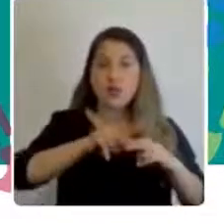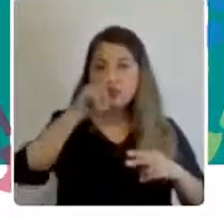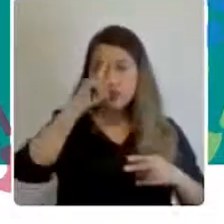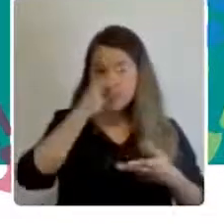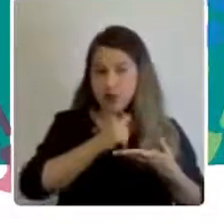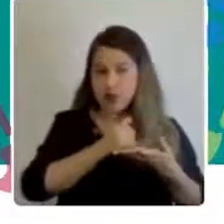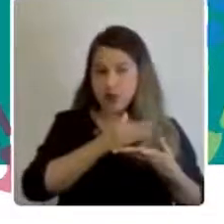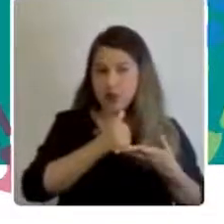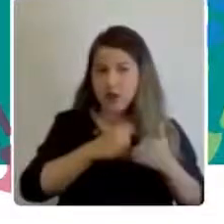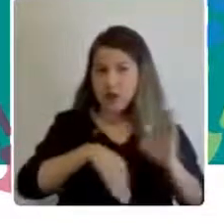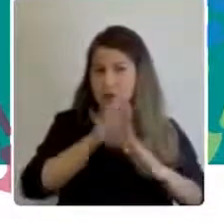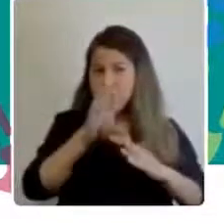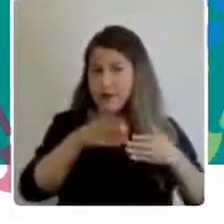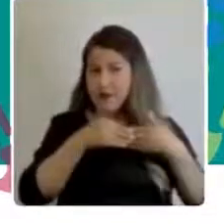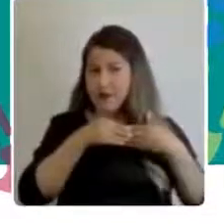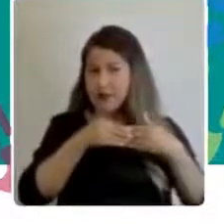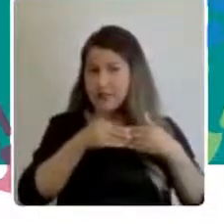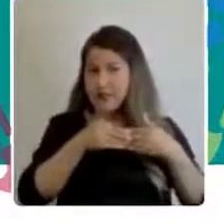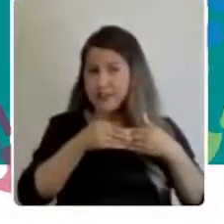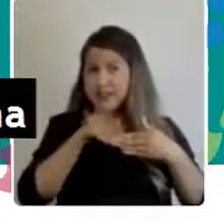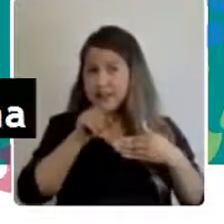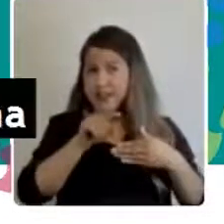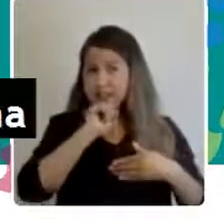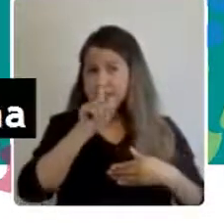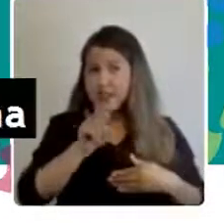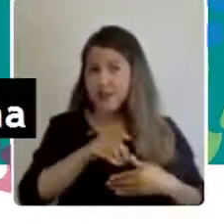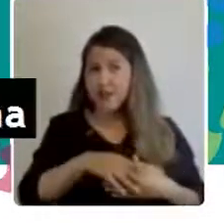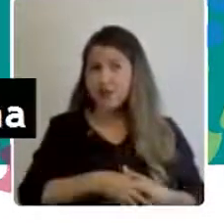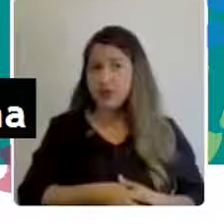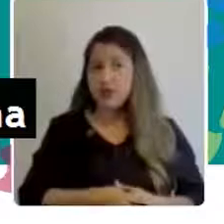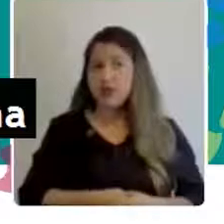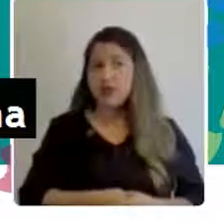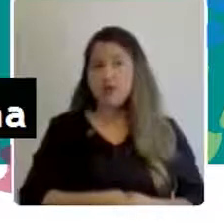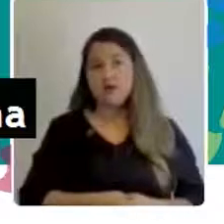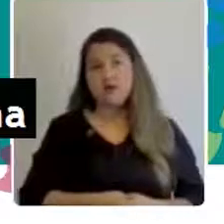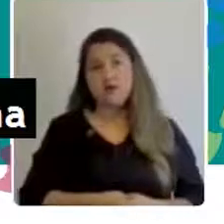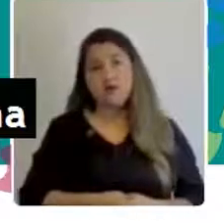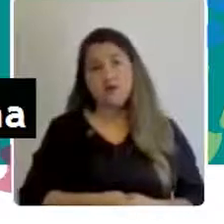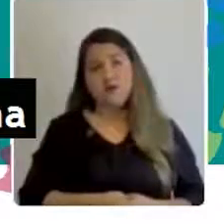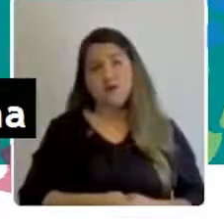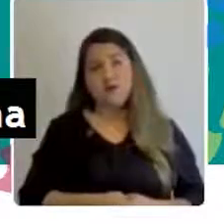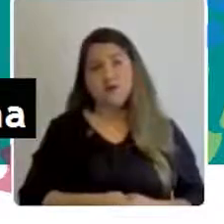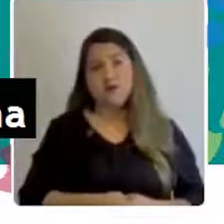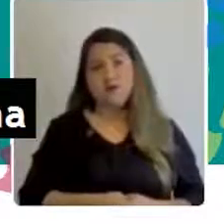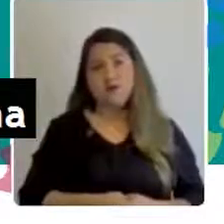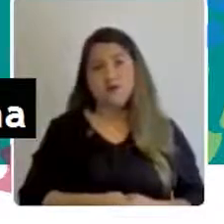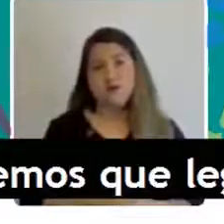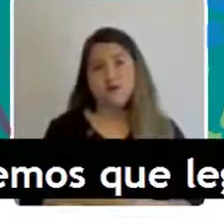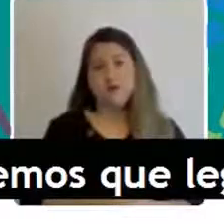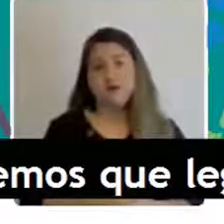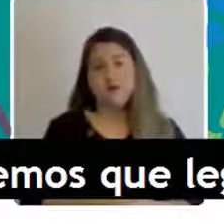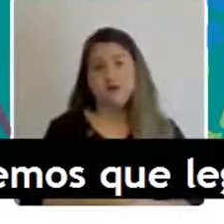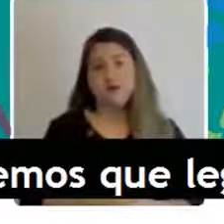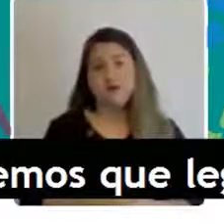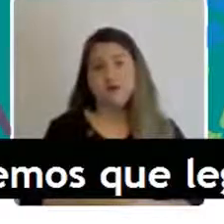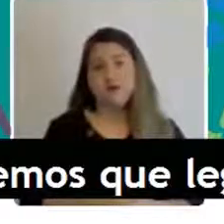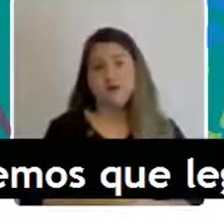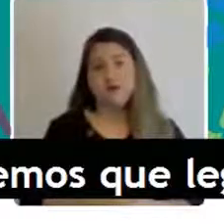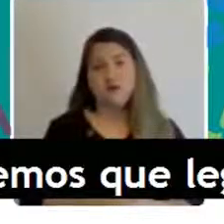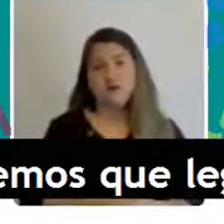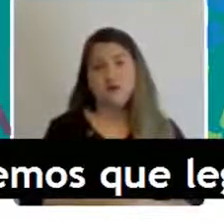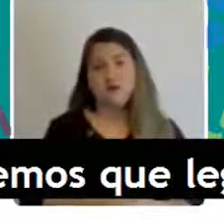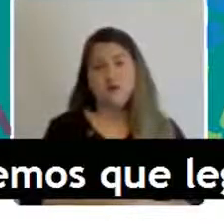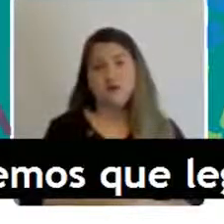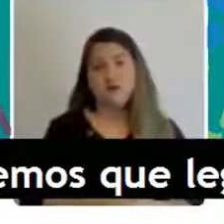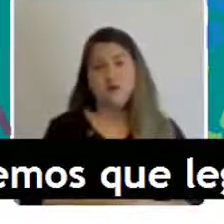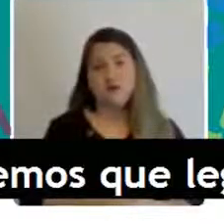Yeah. Sí, me refiero a la pregunta, según yo la entiendo, es si vale la pena poner tanto énfasis, porque en Chile tenemos mucha tendencia que